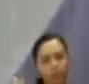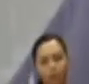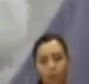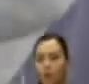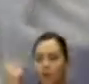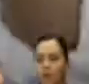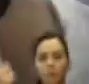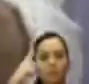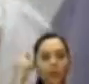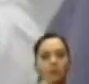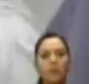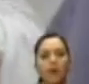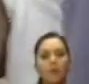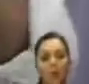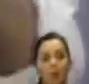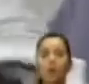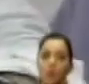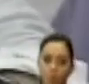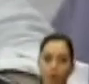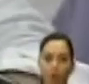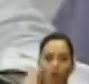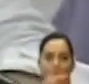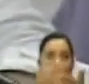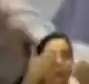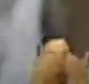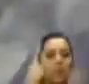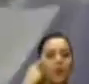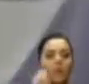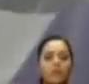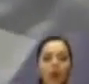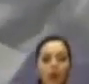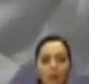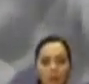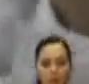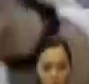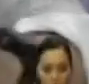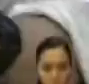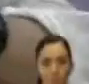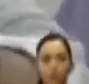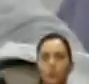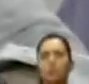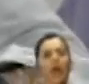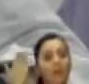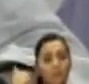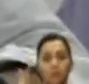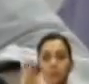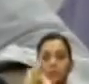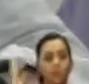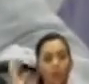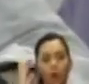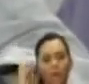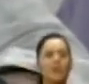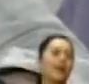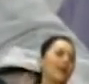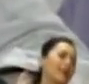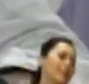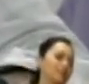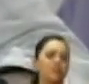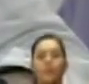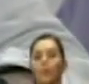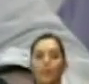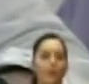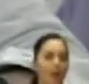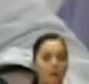ya es que están espiando a los ciudadanos. Hay que ver cómo se utilizan esas cosas. Teníamos que prestar a Colombia. Cuando yo llegué estaba casi listo